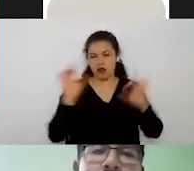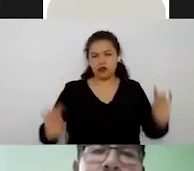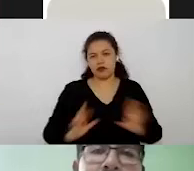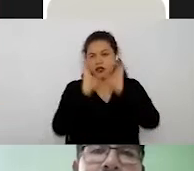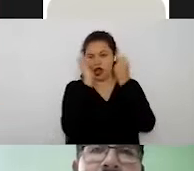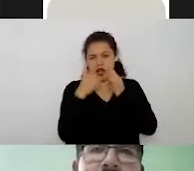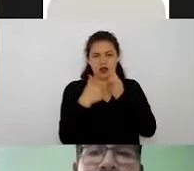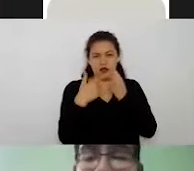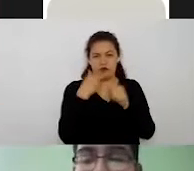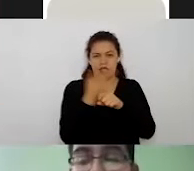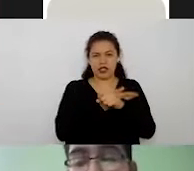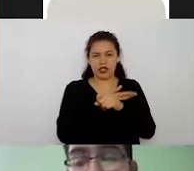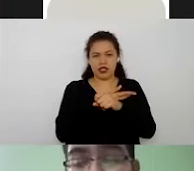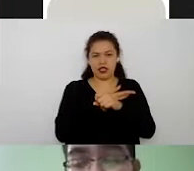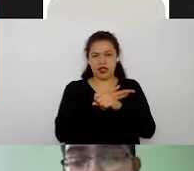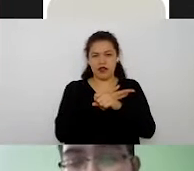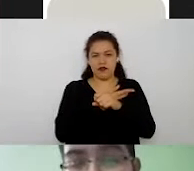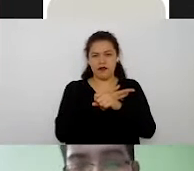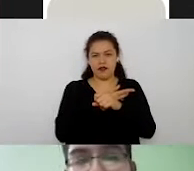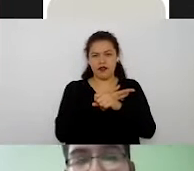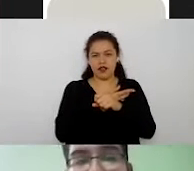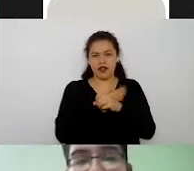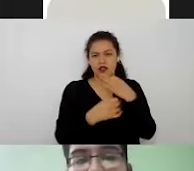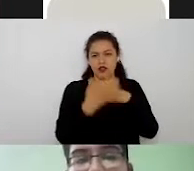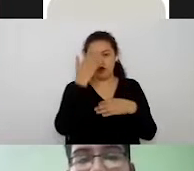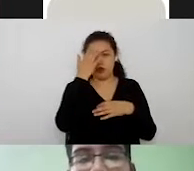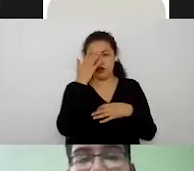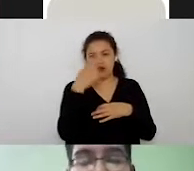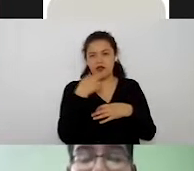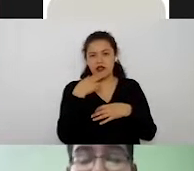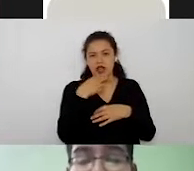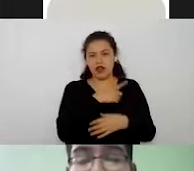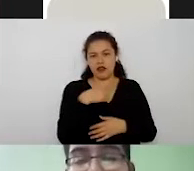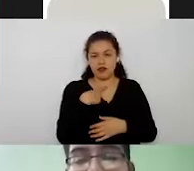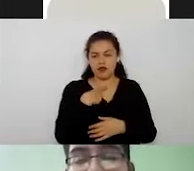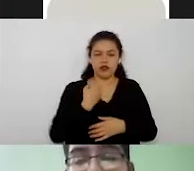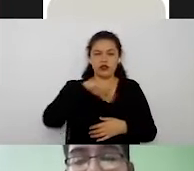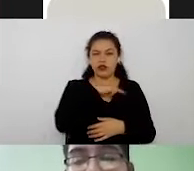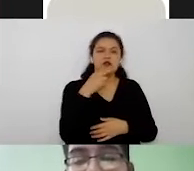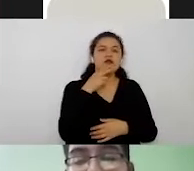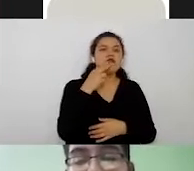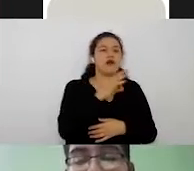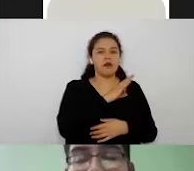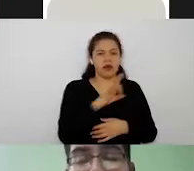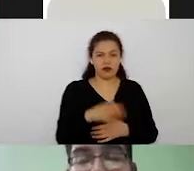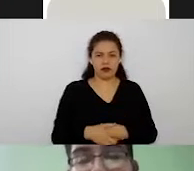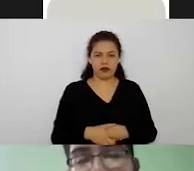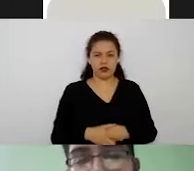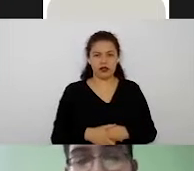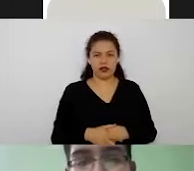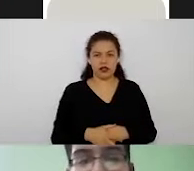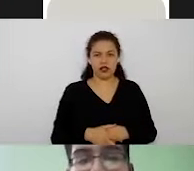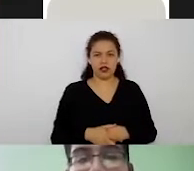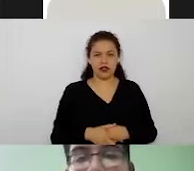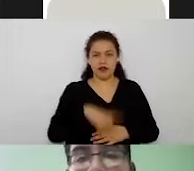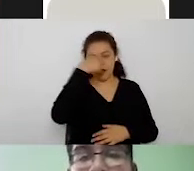que hacer uso de todo este conocimiento, lo podamos hacer desde la experiencia,